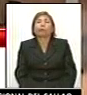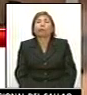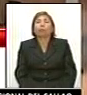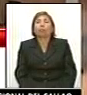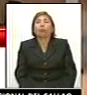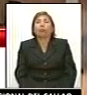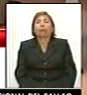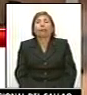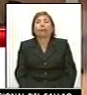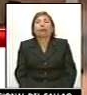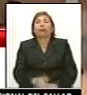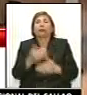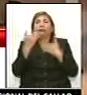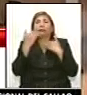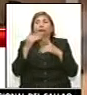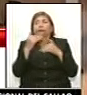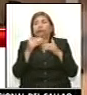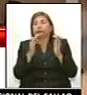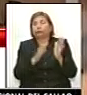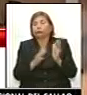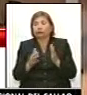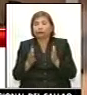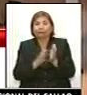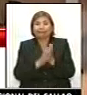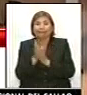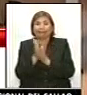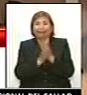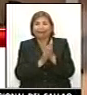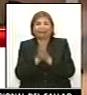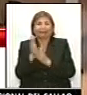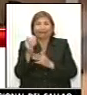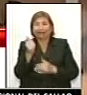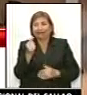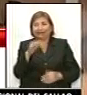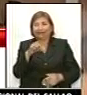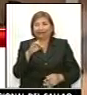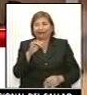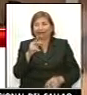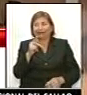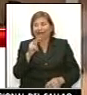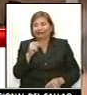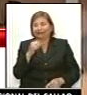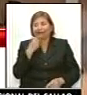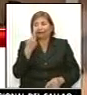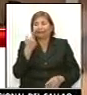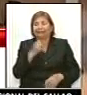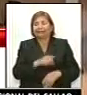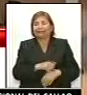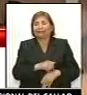del periodo, okay, de aspirante, no en ese momento.